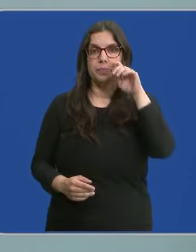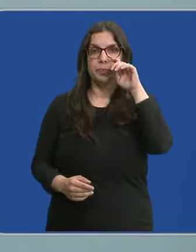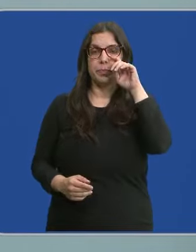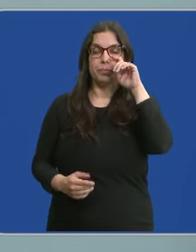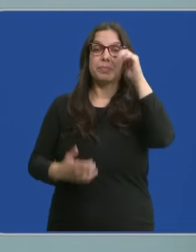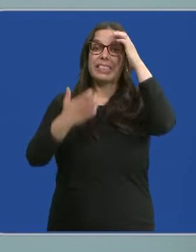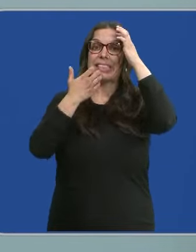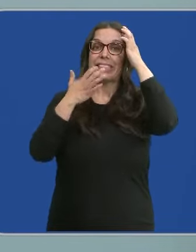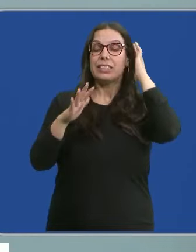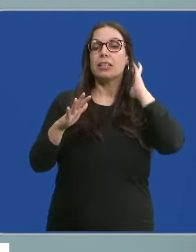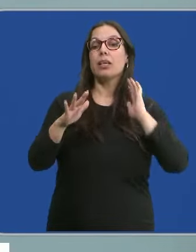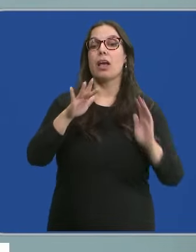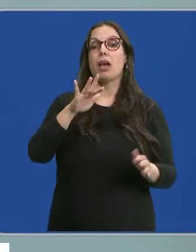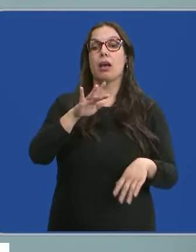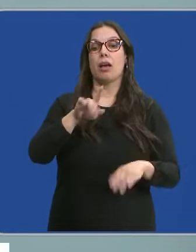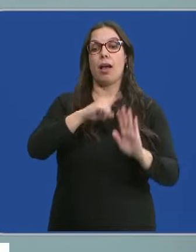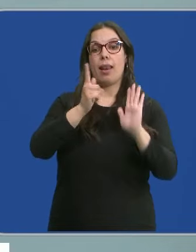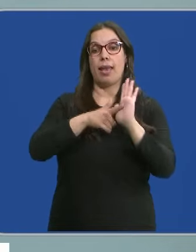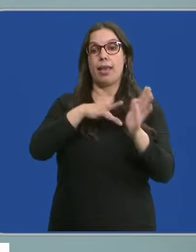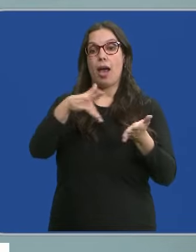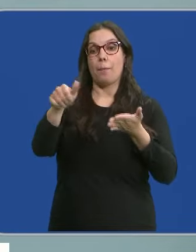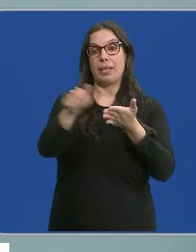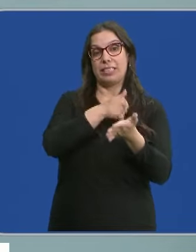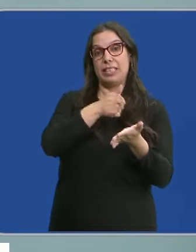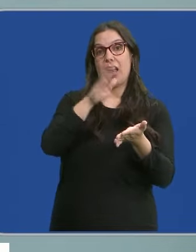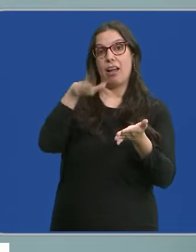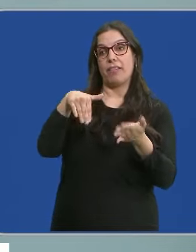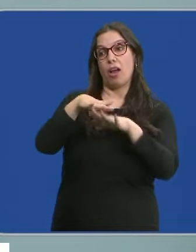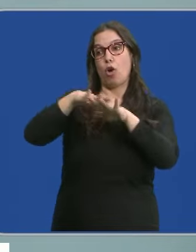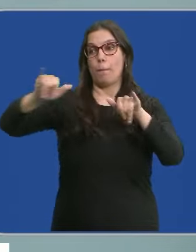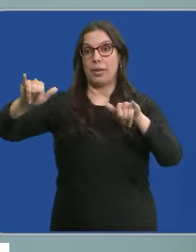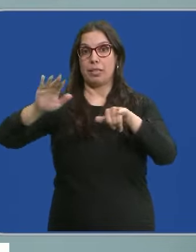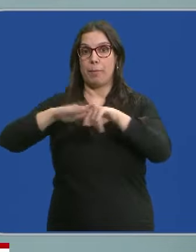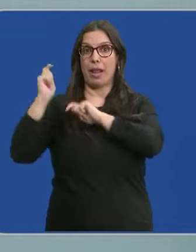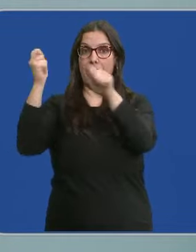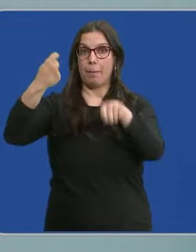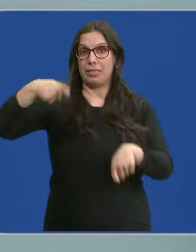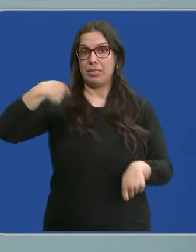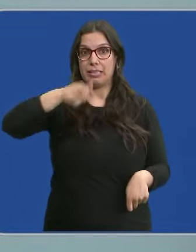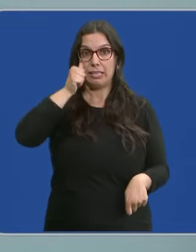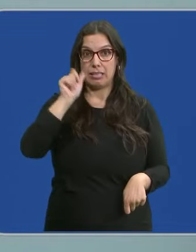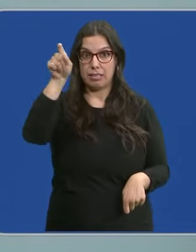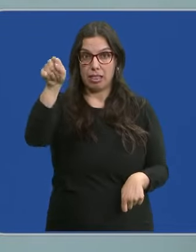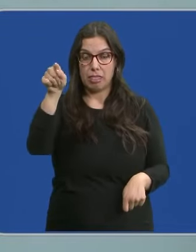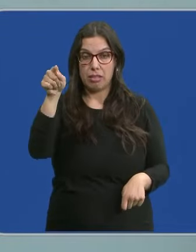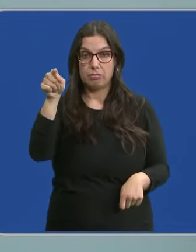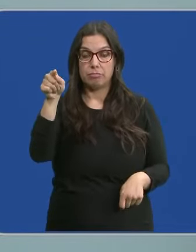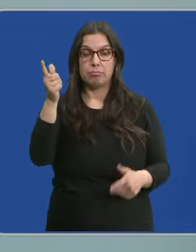Si la amnistía fue el precio político que se pagó a cambio de la investidura,